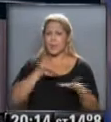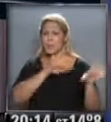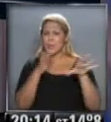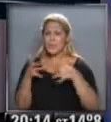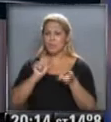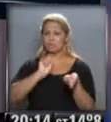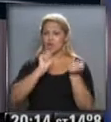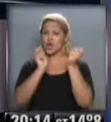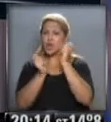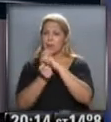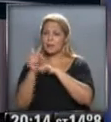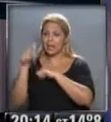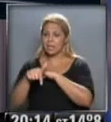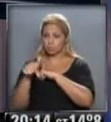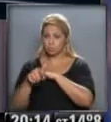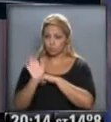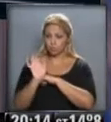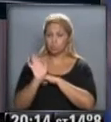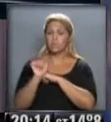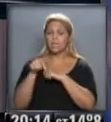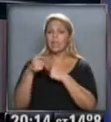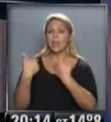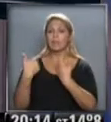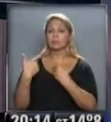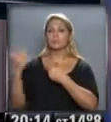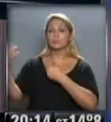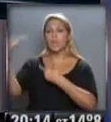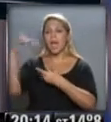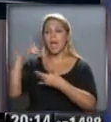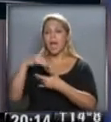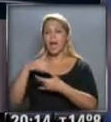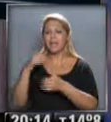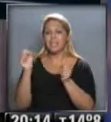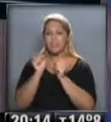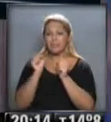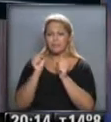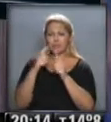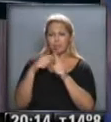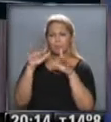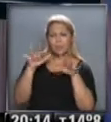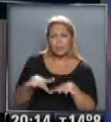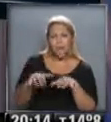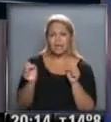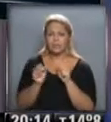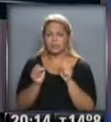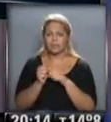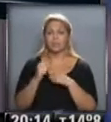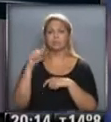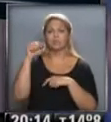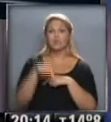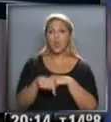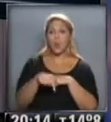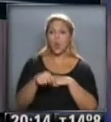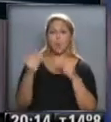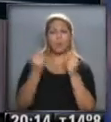cambiará al sector sur con regular intensidad y esto permitirá el ingreso de aire mucho más frío, descenso importante de las temperaturas. En el sur